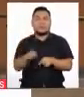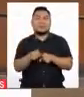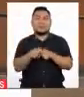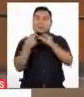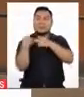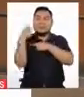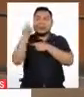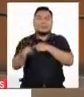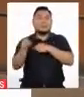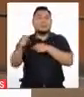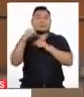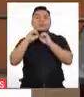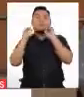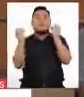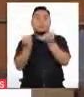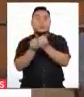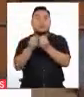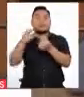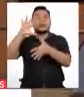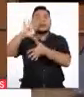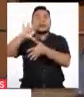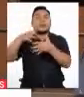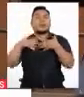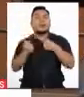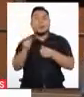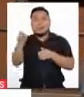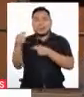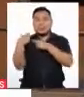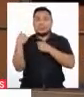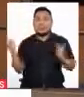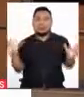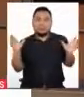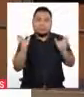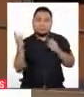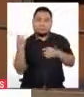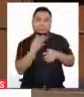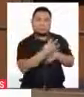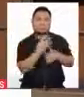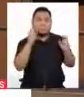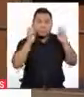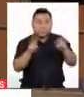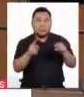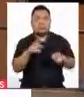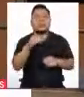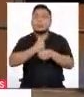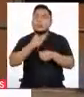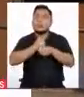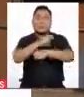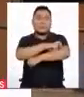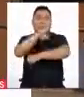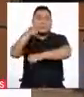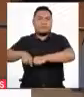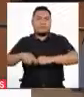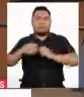representante en el Perú de la Organización Panamericana de la Salud, todo el trabajo profesional científico de alto